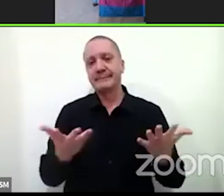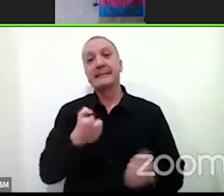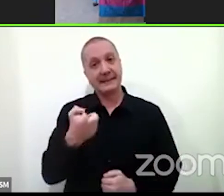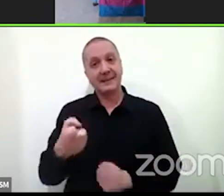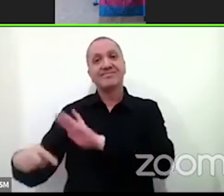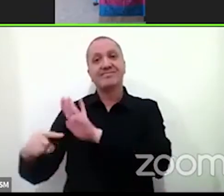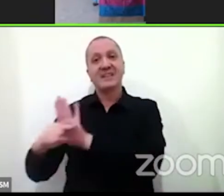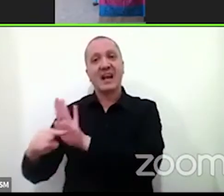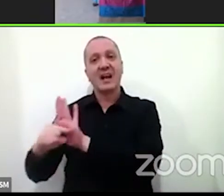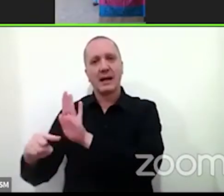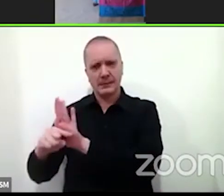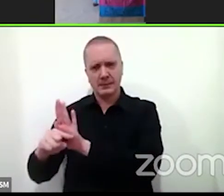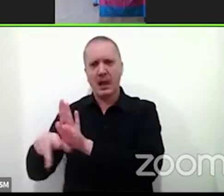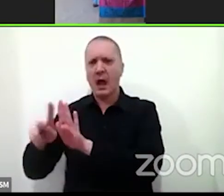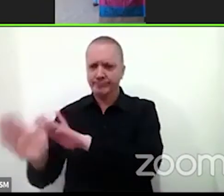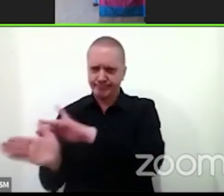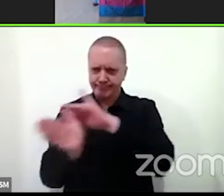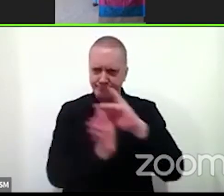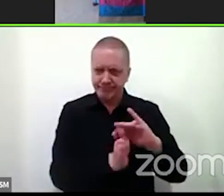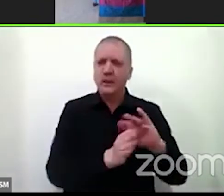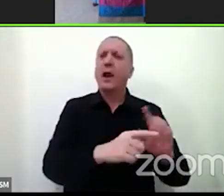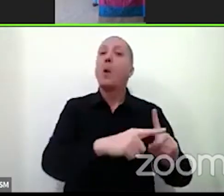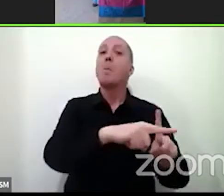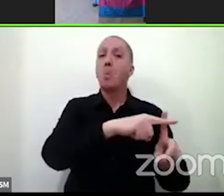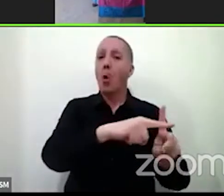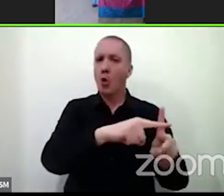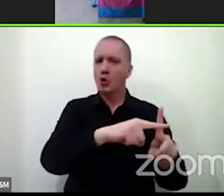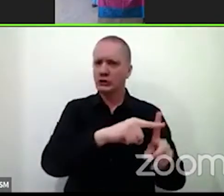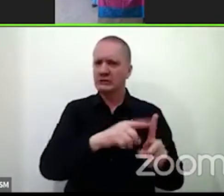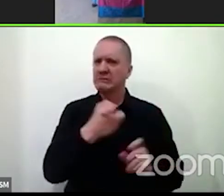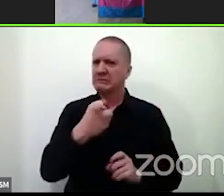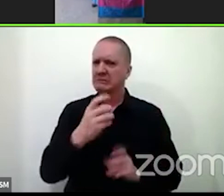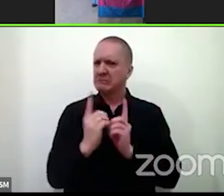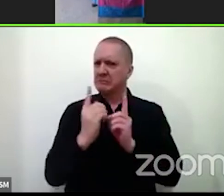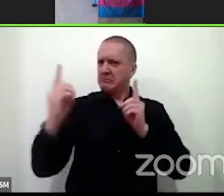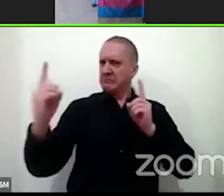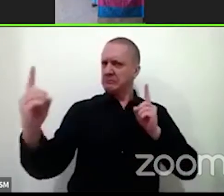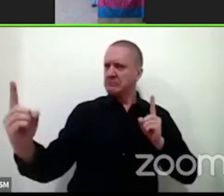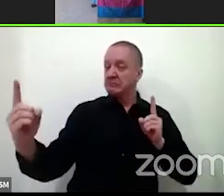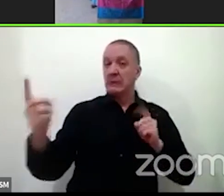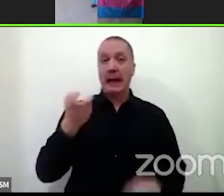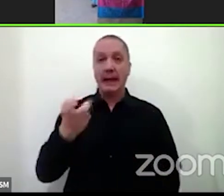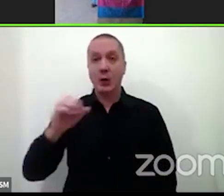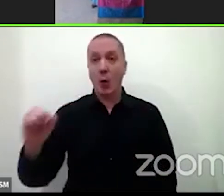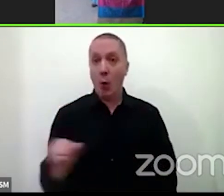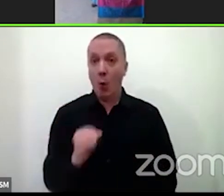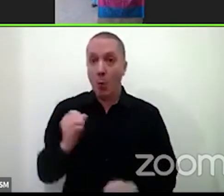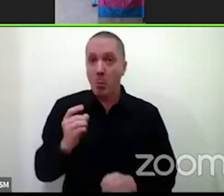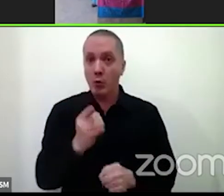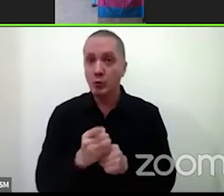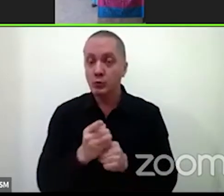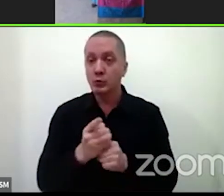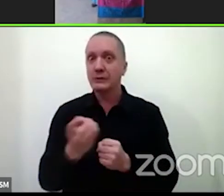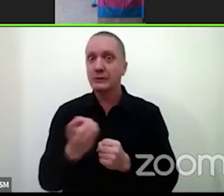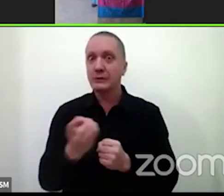siguiendo con los protocolos como la distancia física, nos ofreció una mejor oportunidad para conocernos a través de